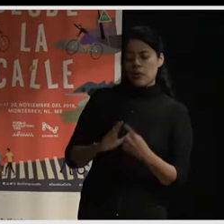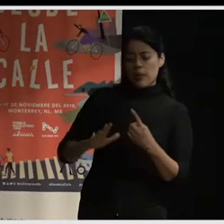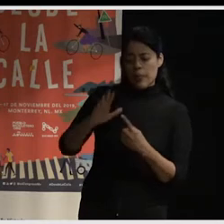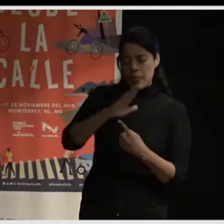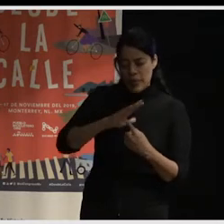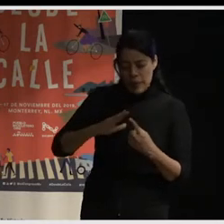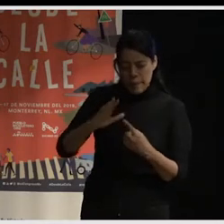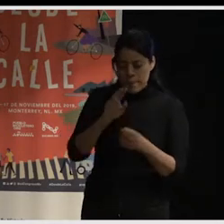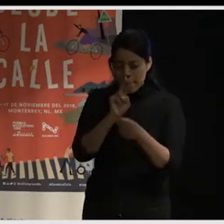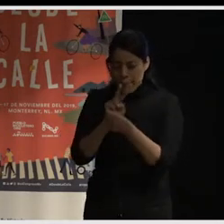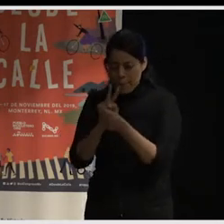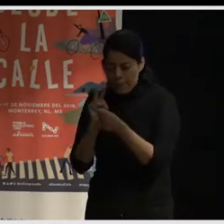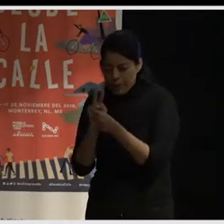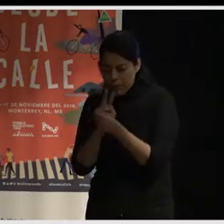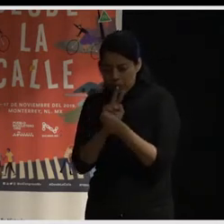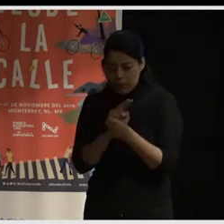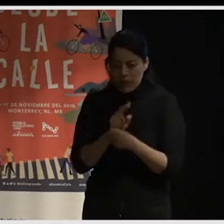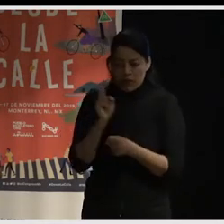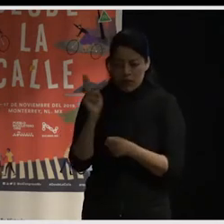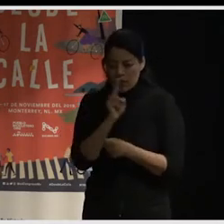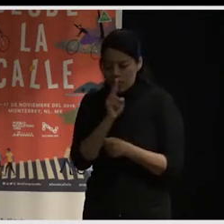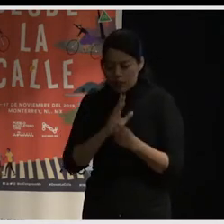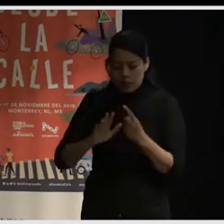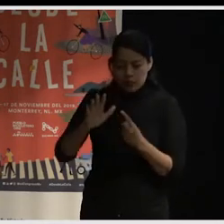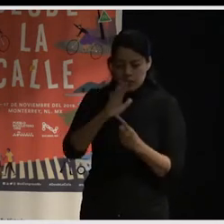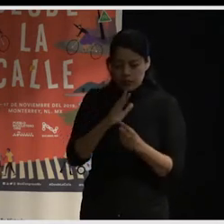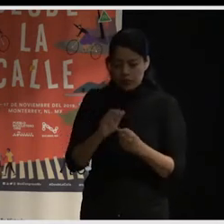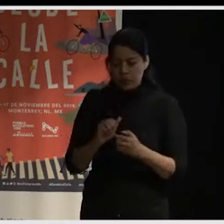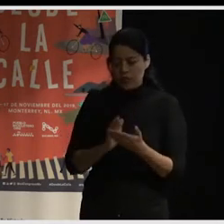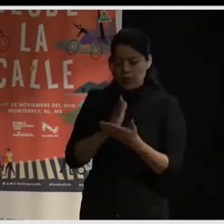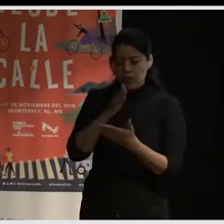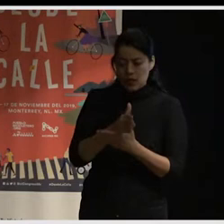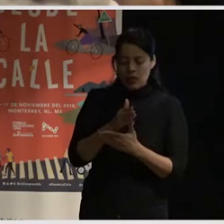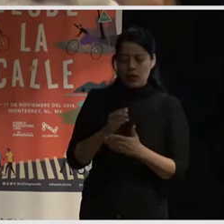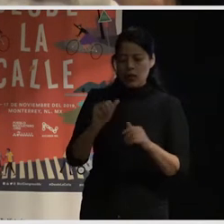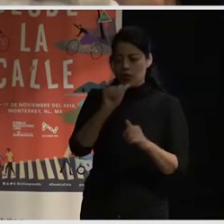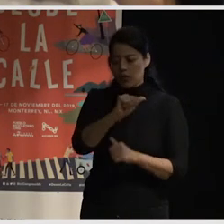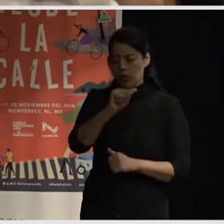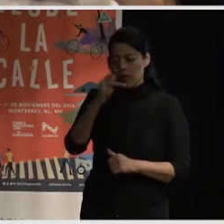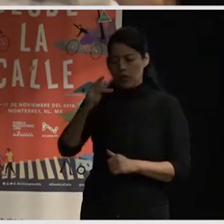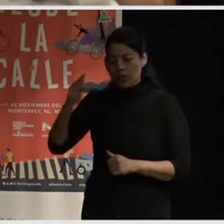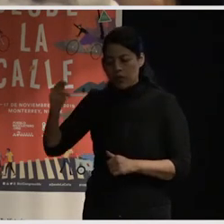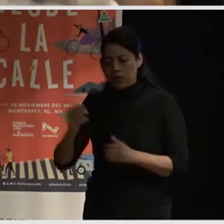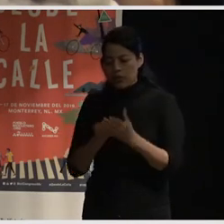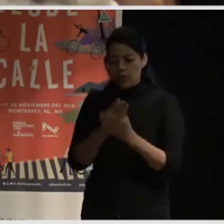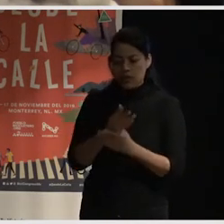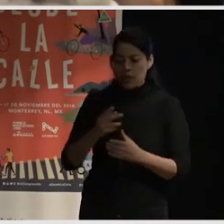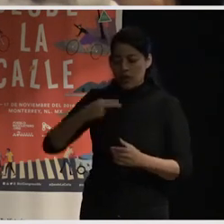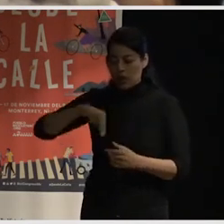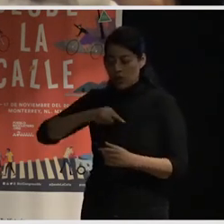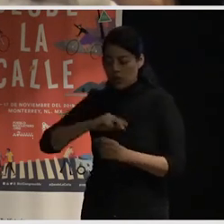monitoreo ambiental a través de la de la plataforma de popular y el comité nos sumamos a esta propuesta